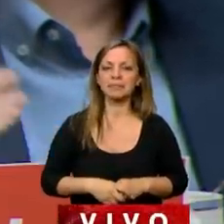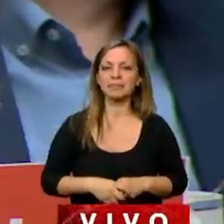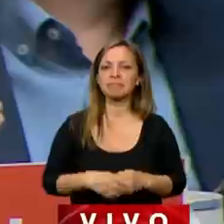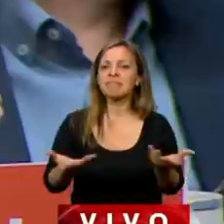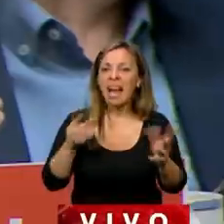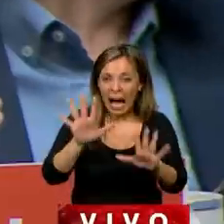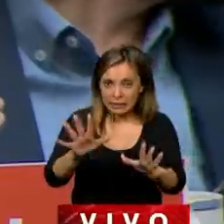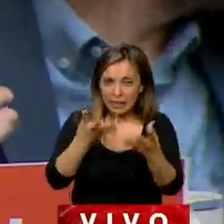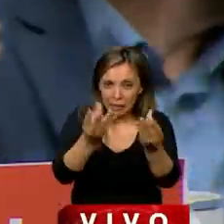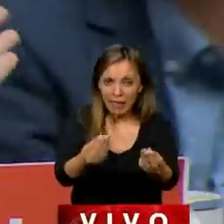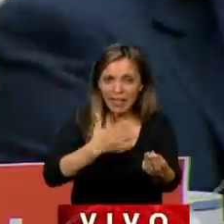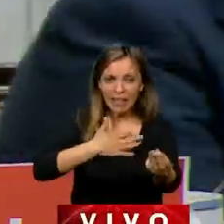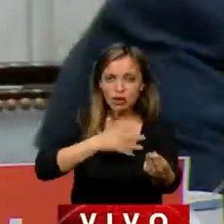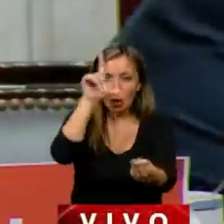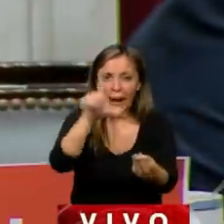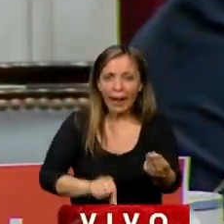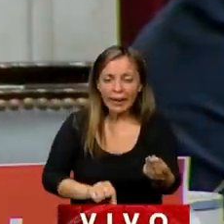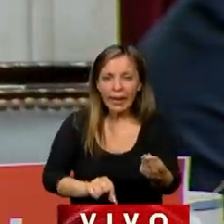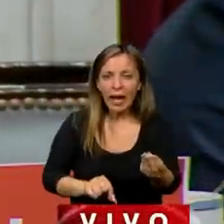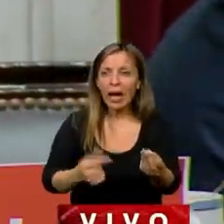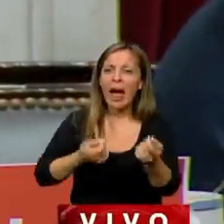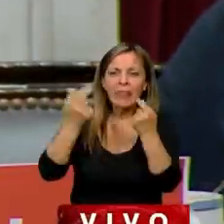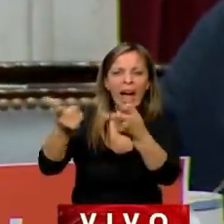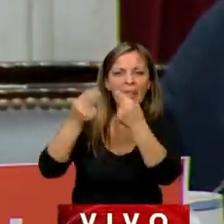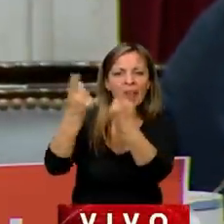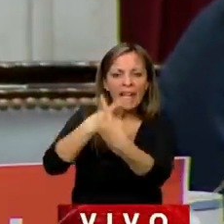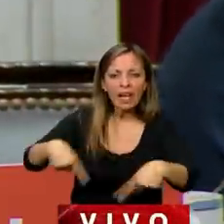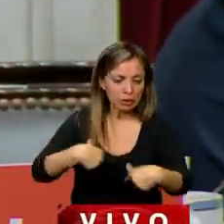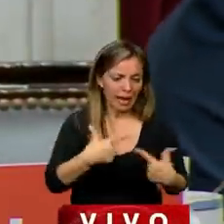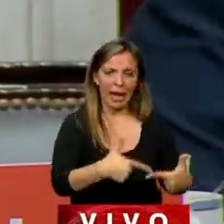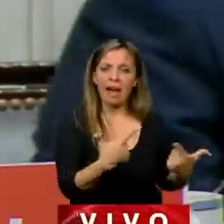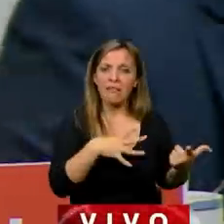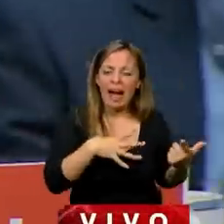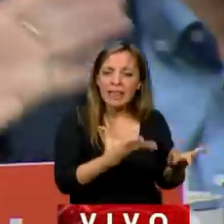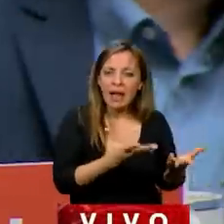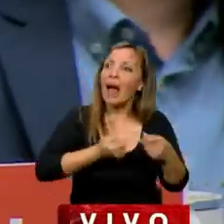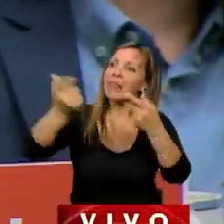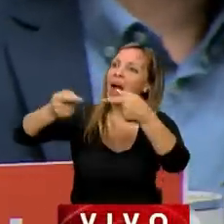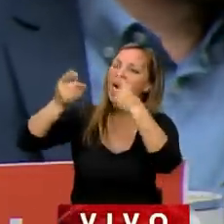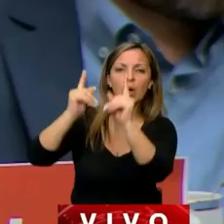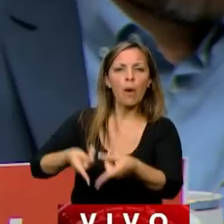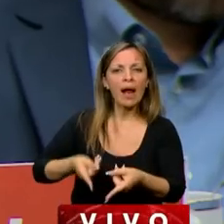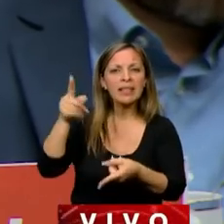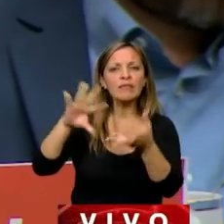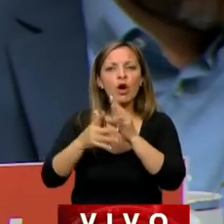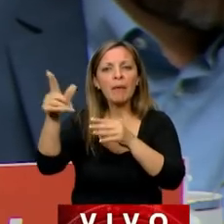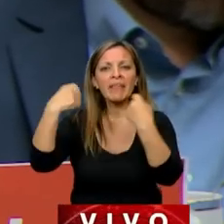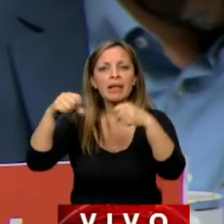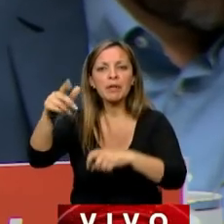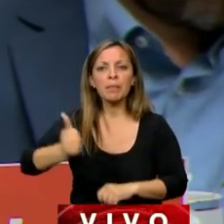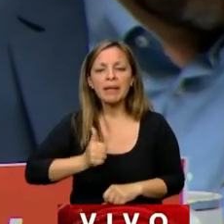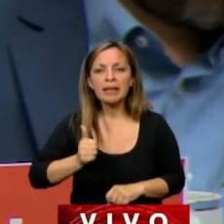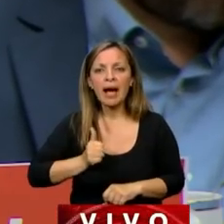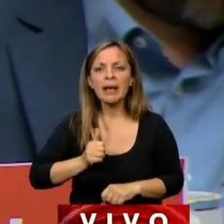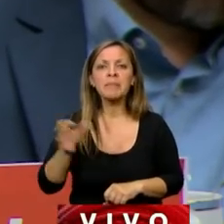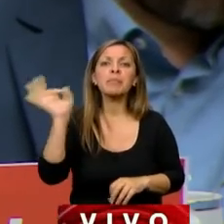es defender la soberanía nacional dedicar recursos que no tenemos a estos operativos militares, o